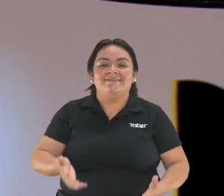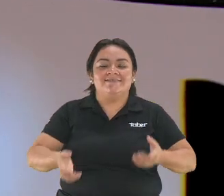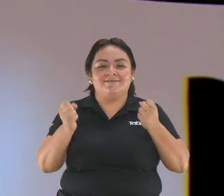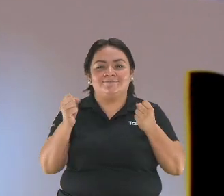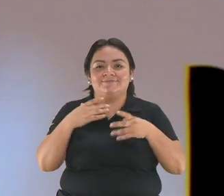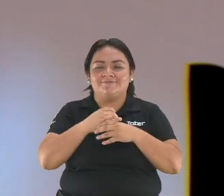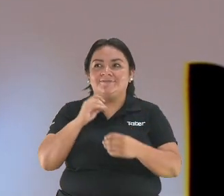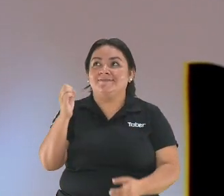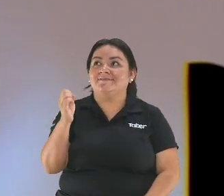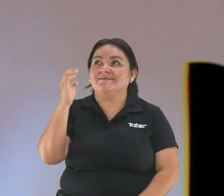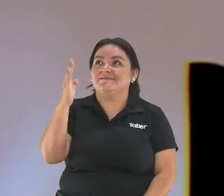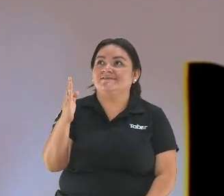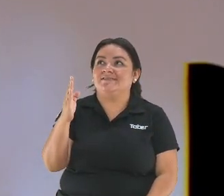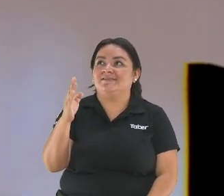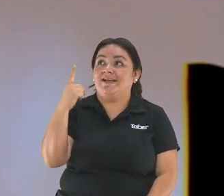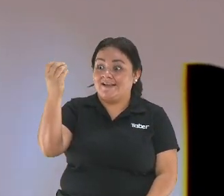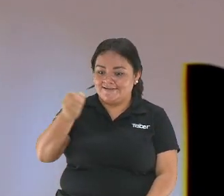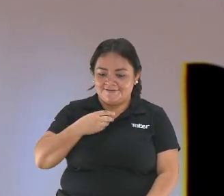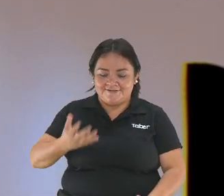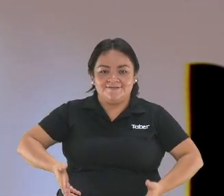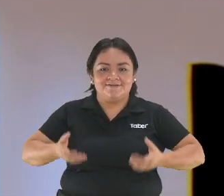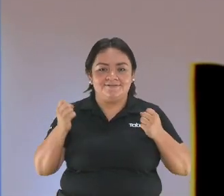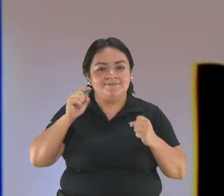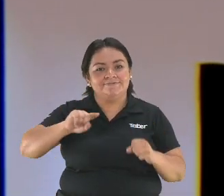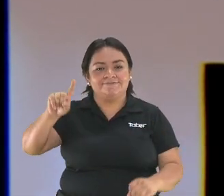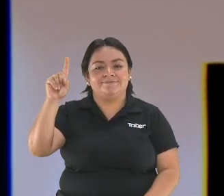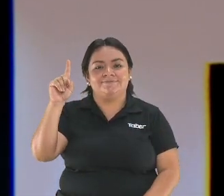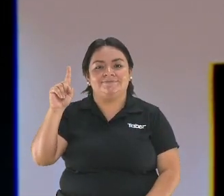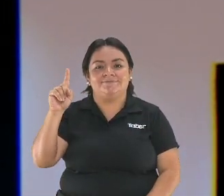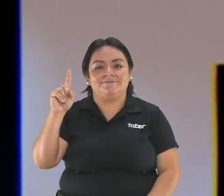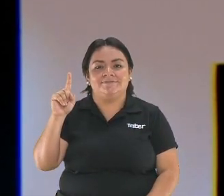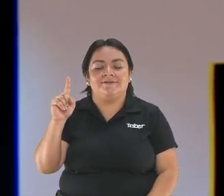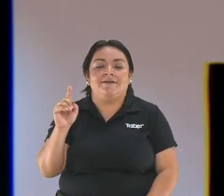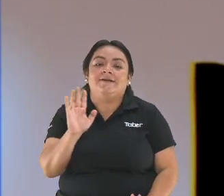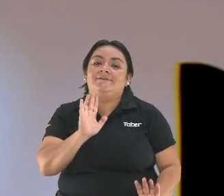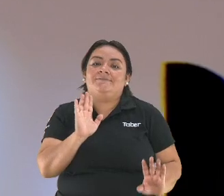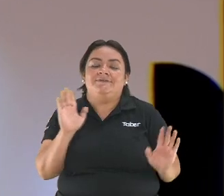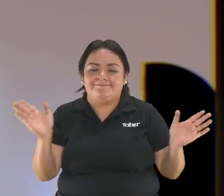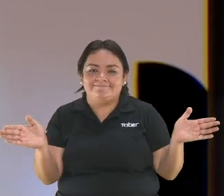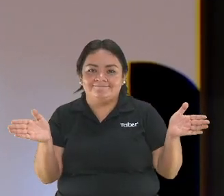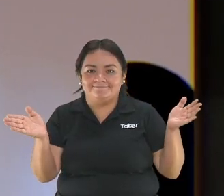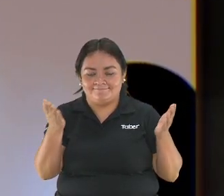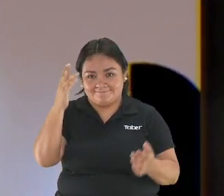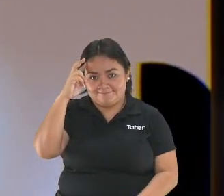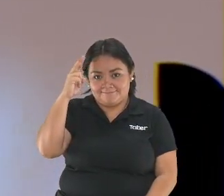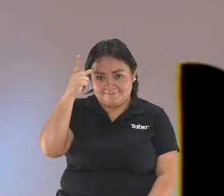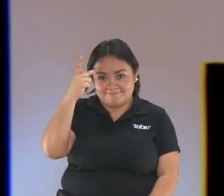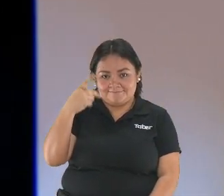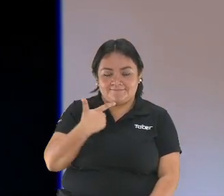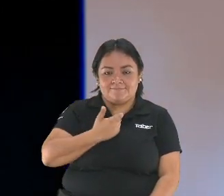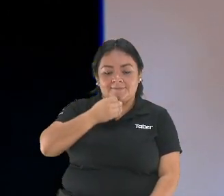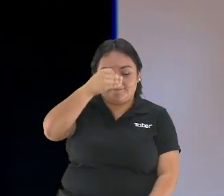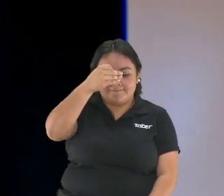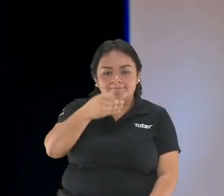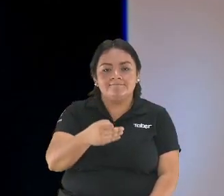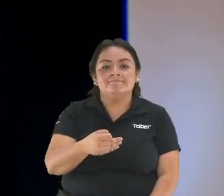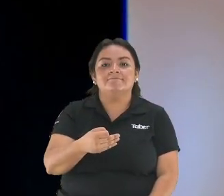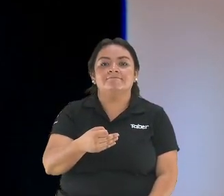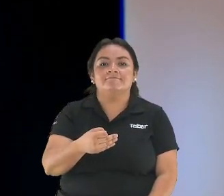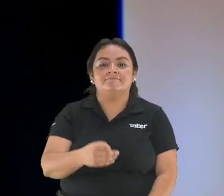cristo quien nos dio la salvación fue el señor pero perseverar significa que nos mantengamos